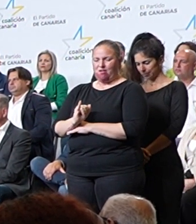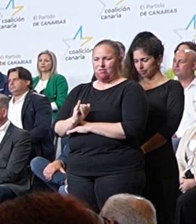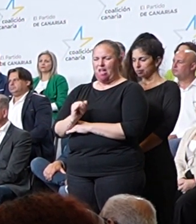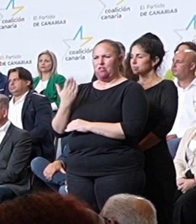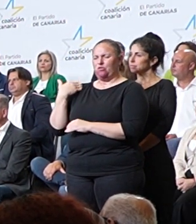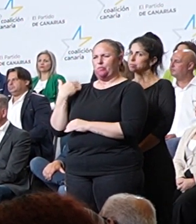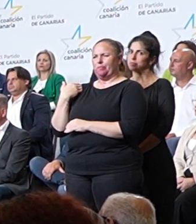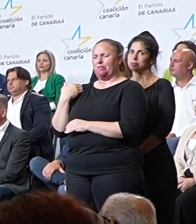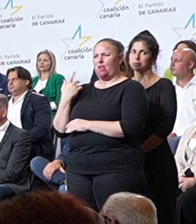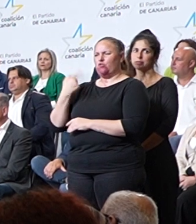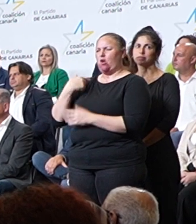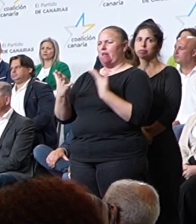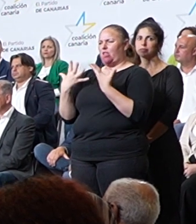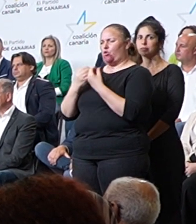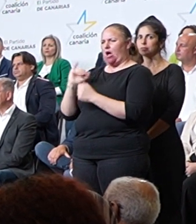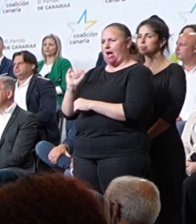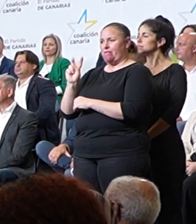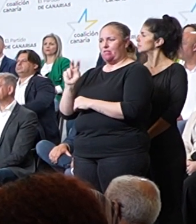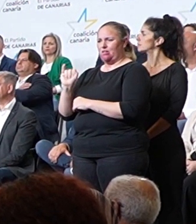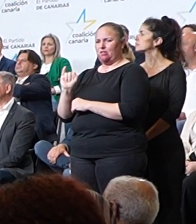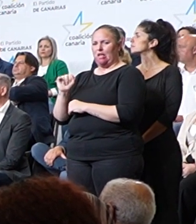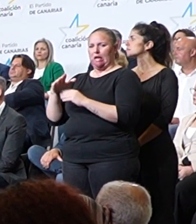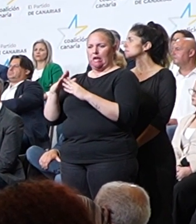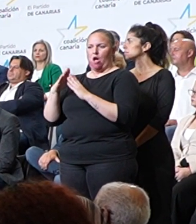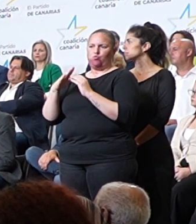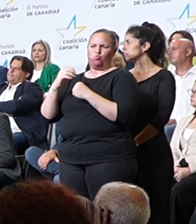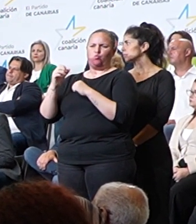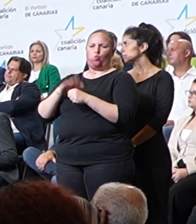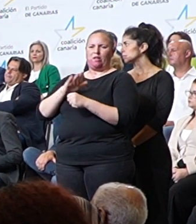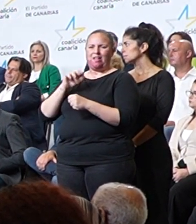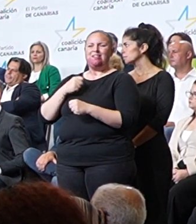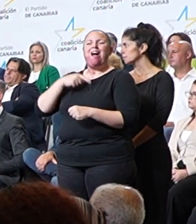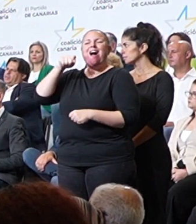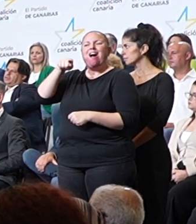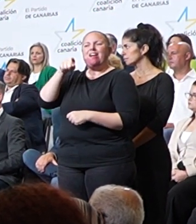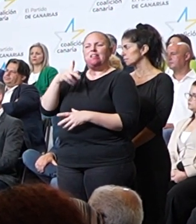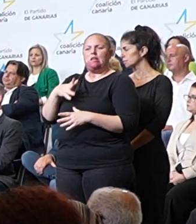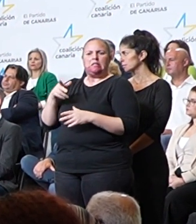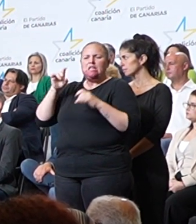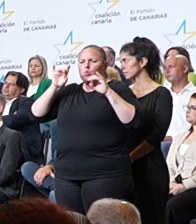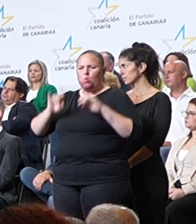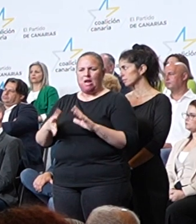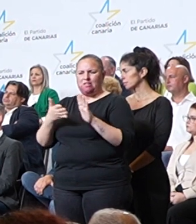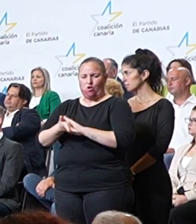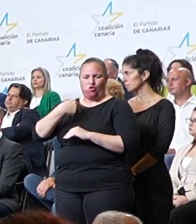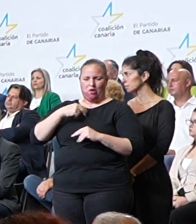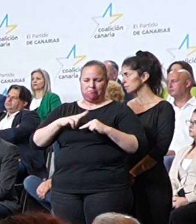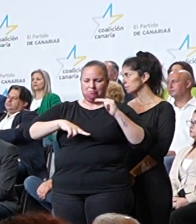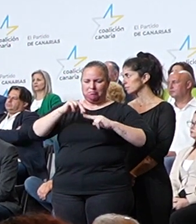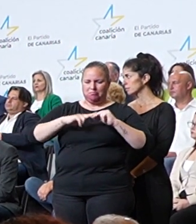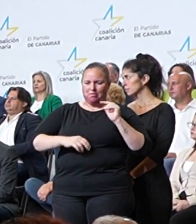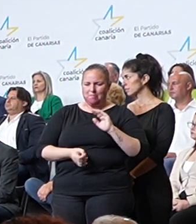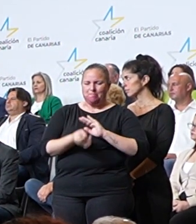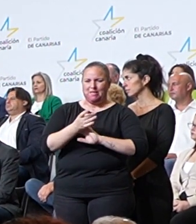con Javi aquí en el Camp de la Cuesta, que está en bloque exactamente igual. Comenzamos a construirlo con